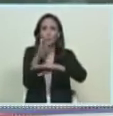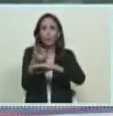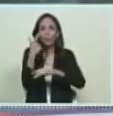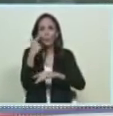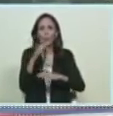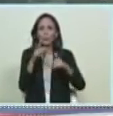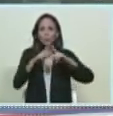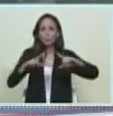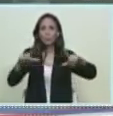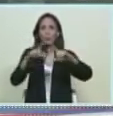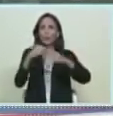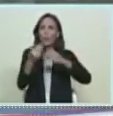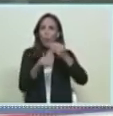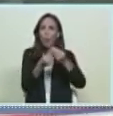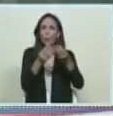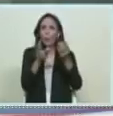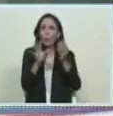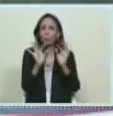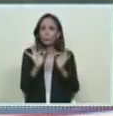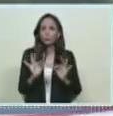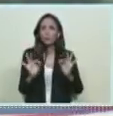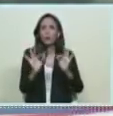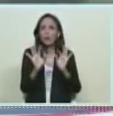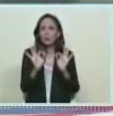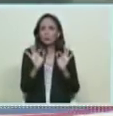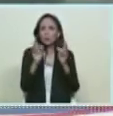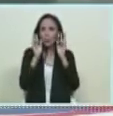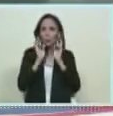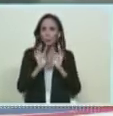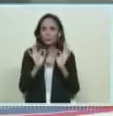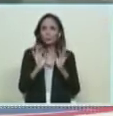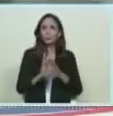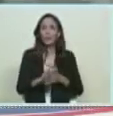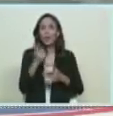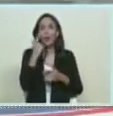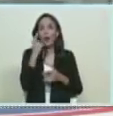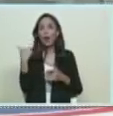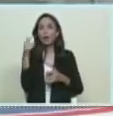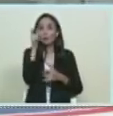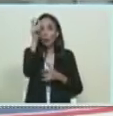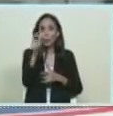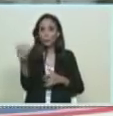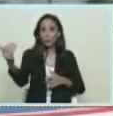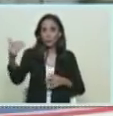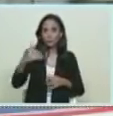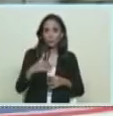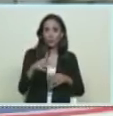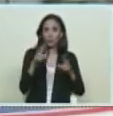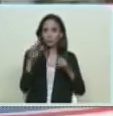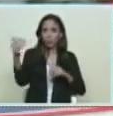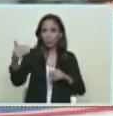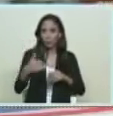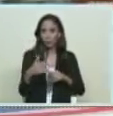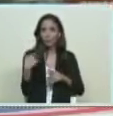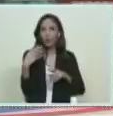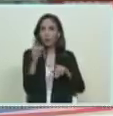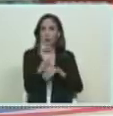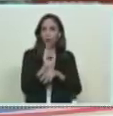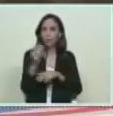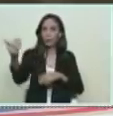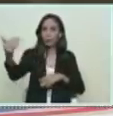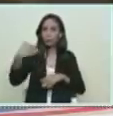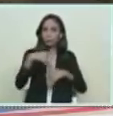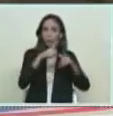muchachos. Acá contamos nosotros, una vez que el ciudadano es captado, pues inmediatamente